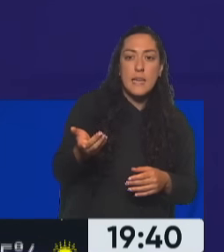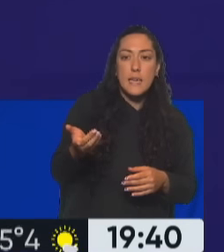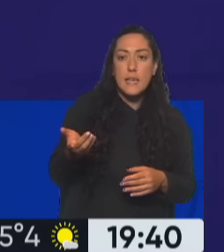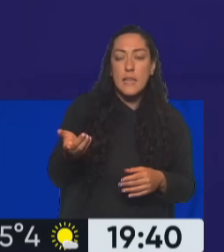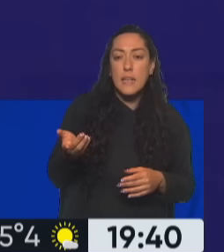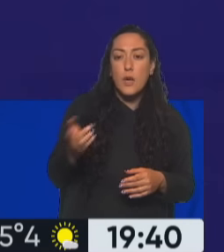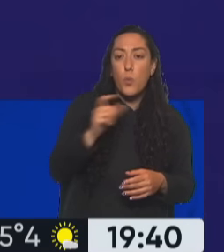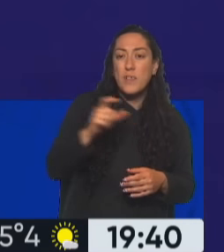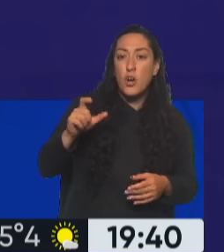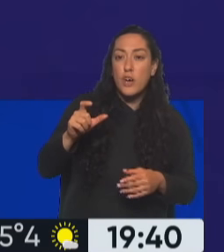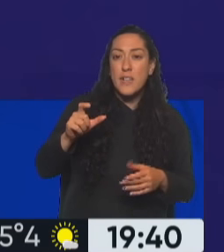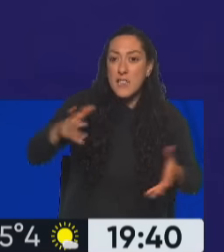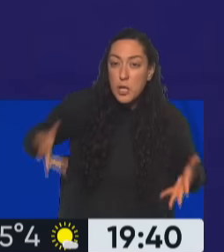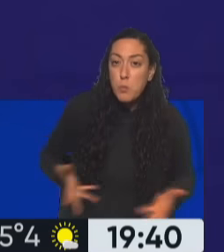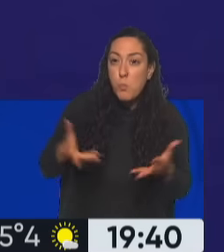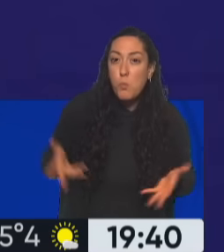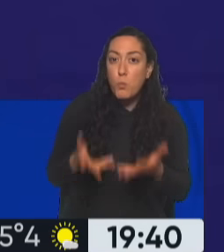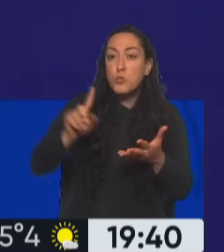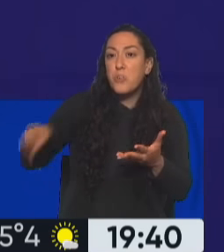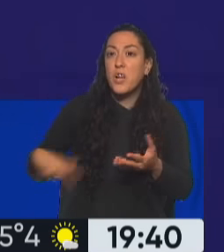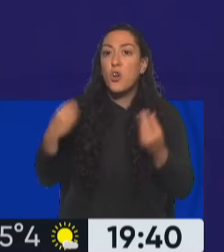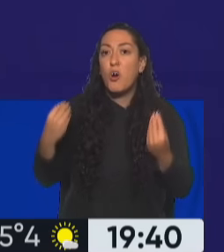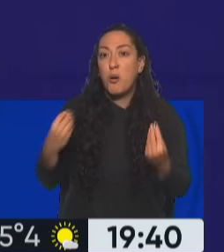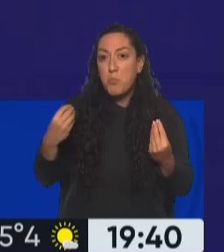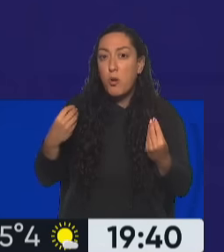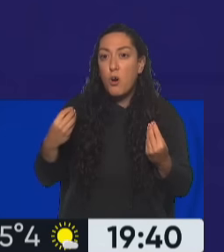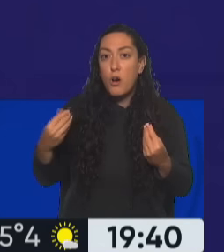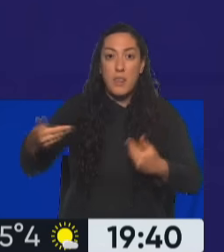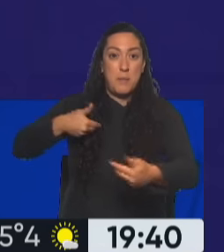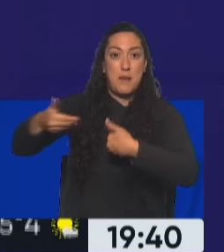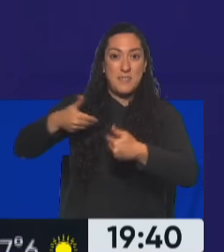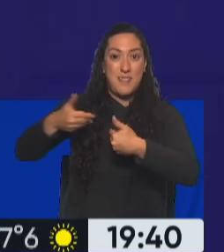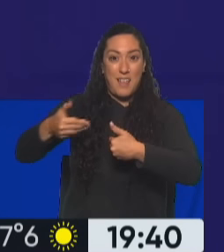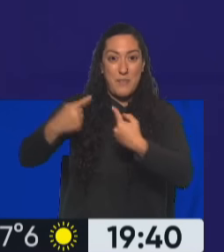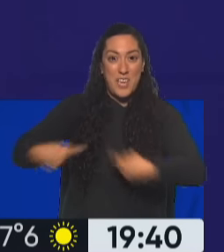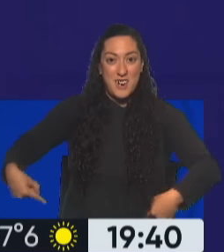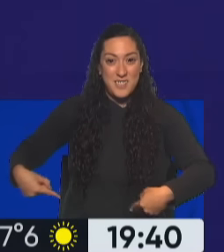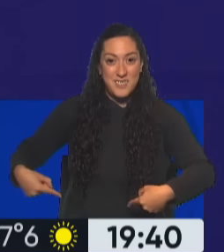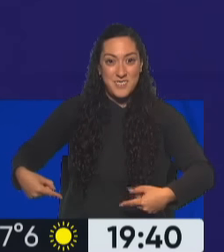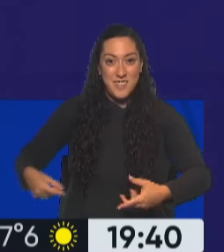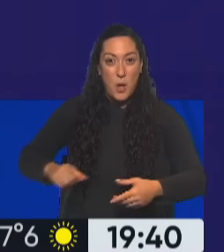cuenta corriente está generado por aumento de la demanda de bienes de capital?